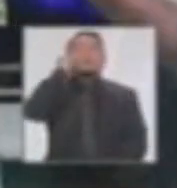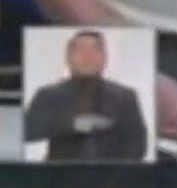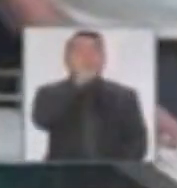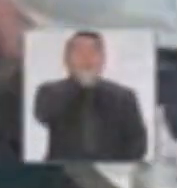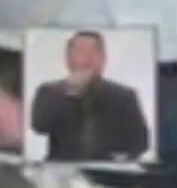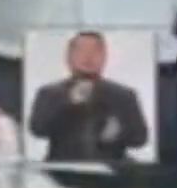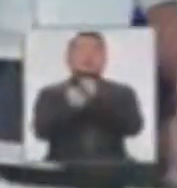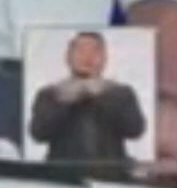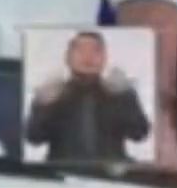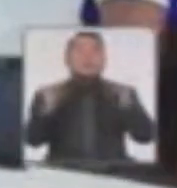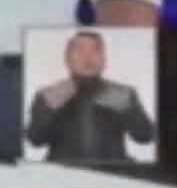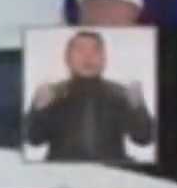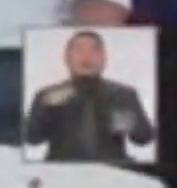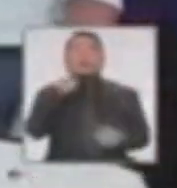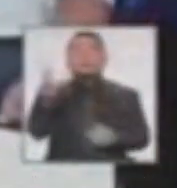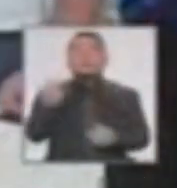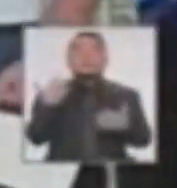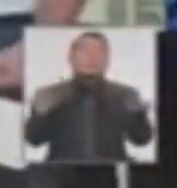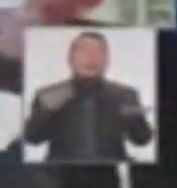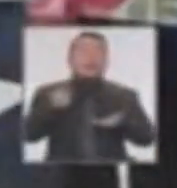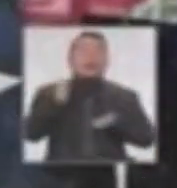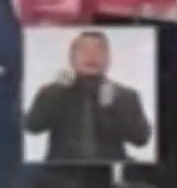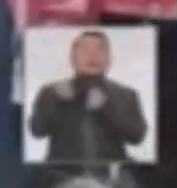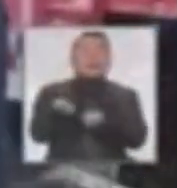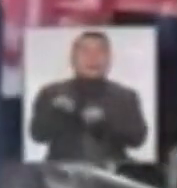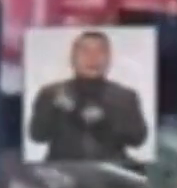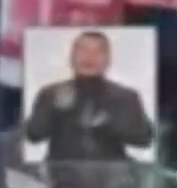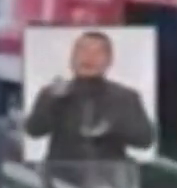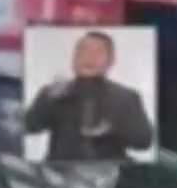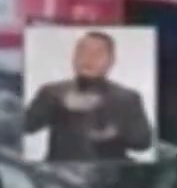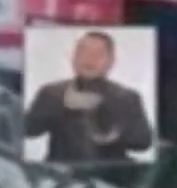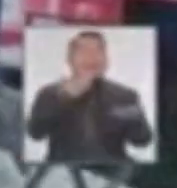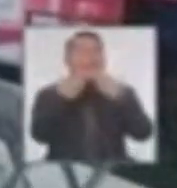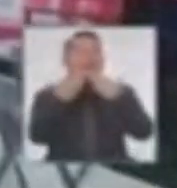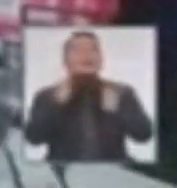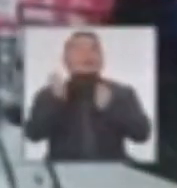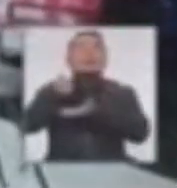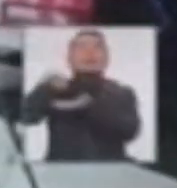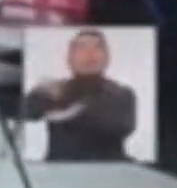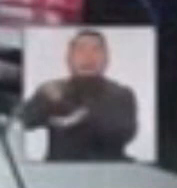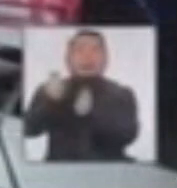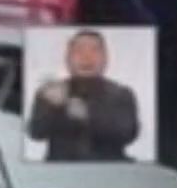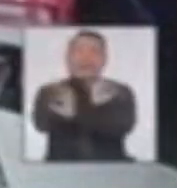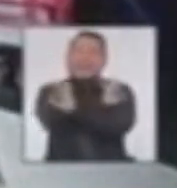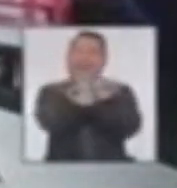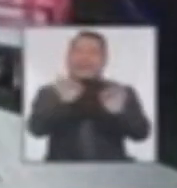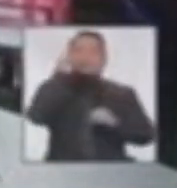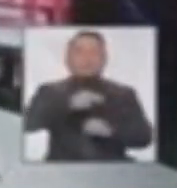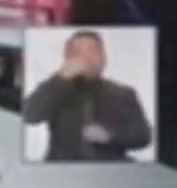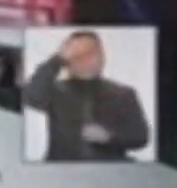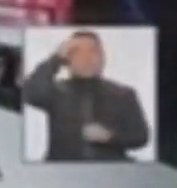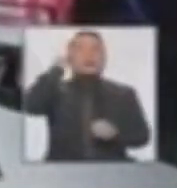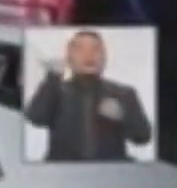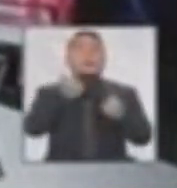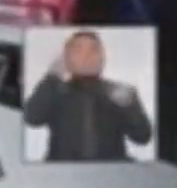investigo te vas en cana. ¿Te parece eso justo? Mira, a mí me parece que todos deben hacerle frente a la justicia y hay elementos suficientes